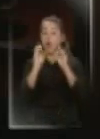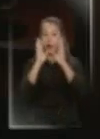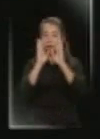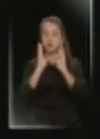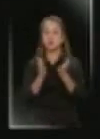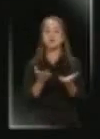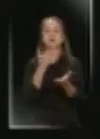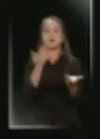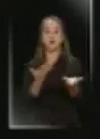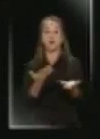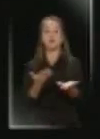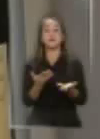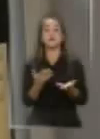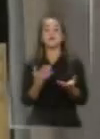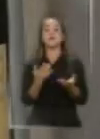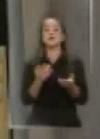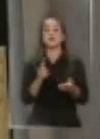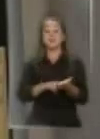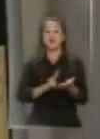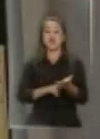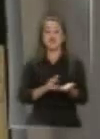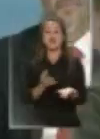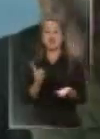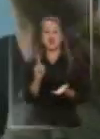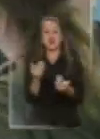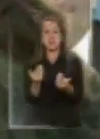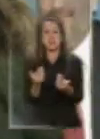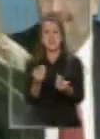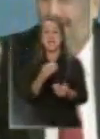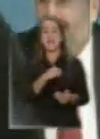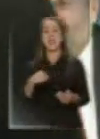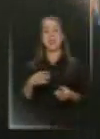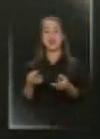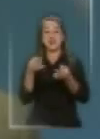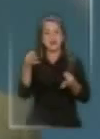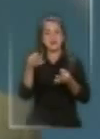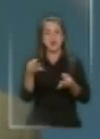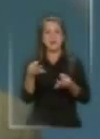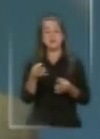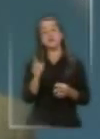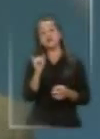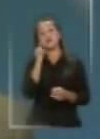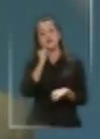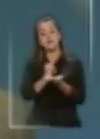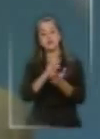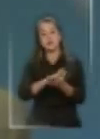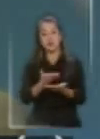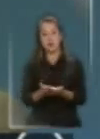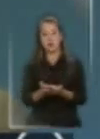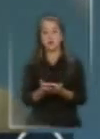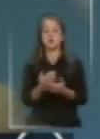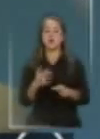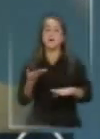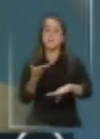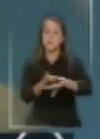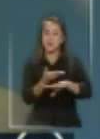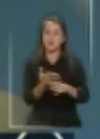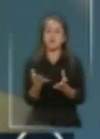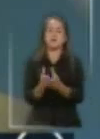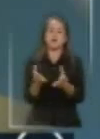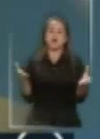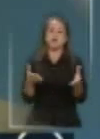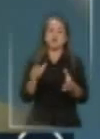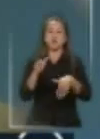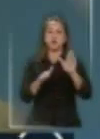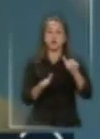algunos casos se hacen prestaciones injustificadas, aseguró el superintendente de salud. Hay inducción de demanda. Hay